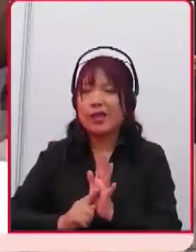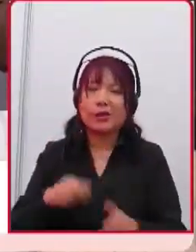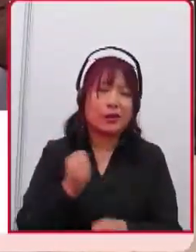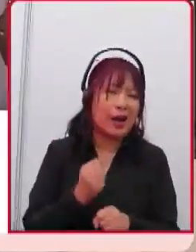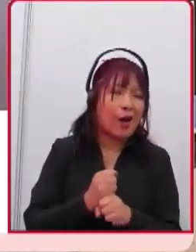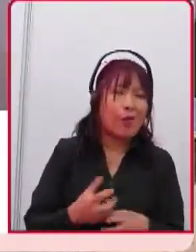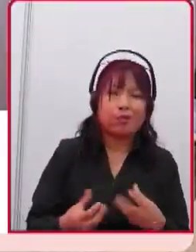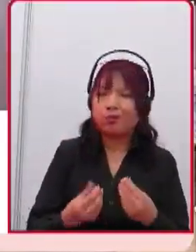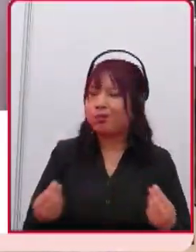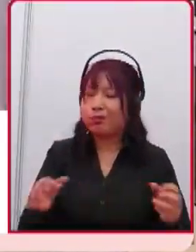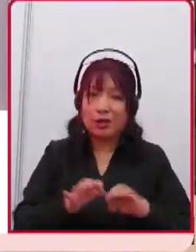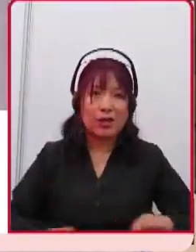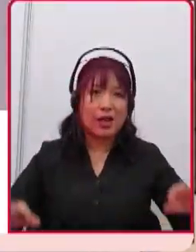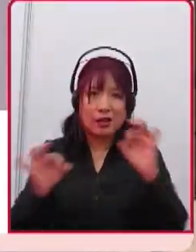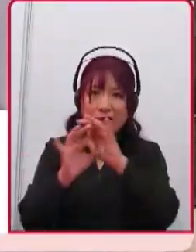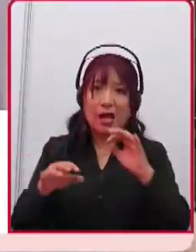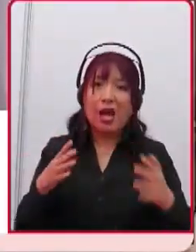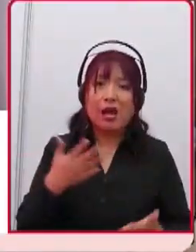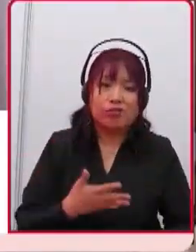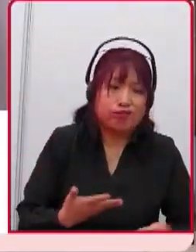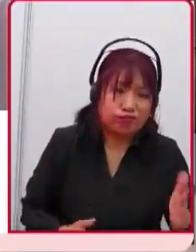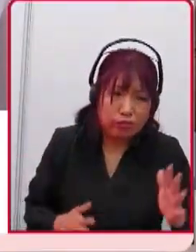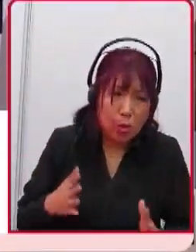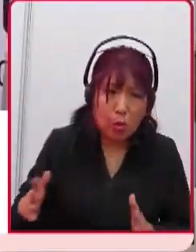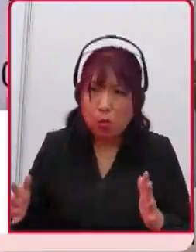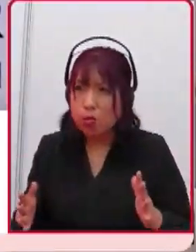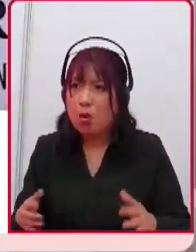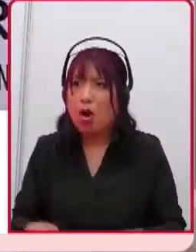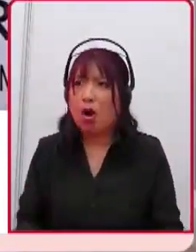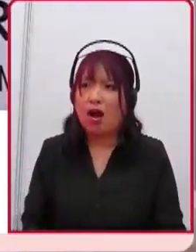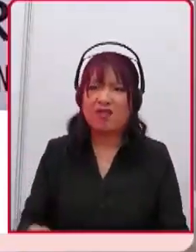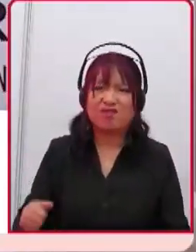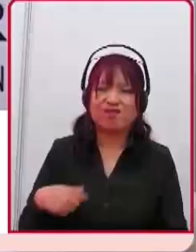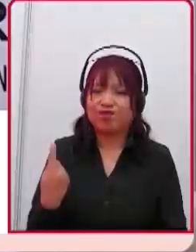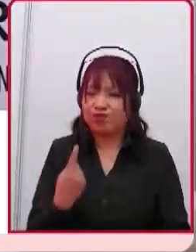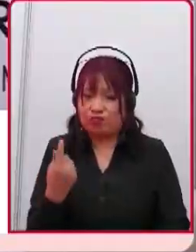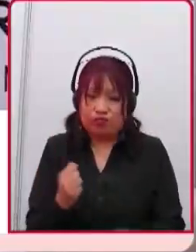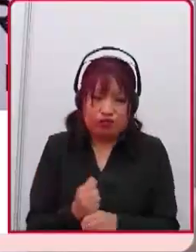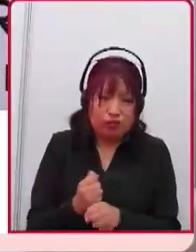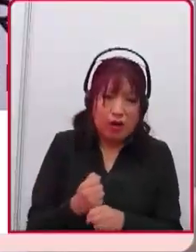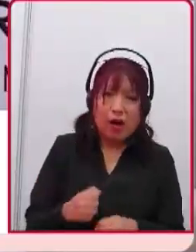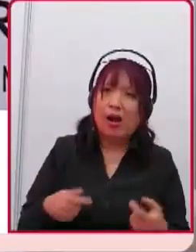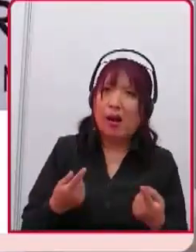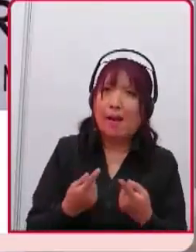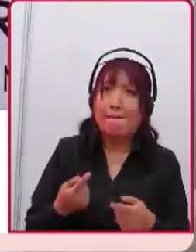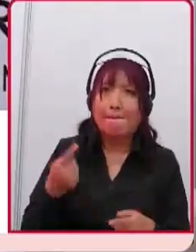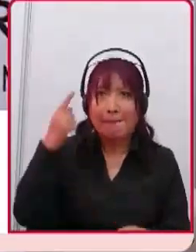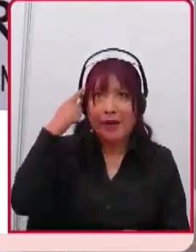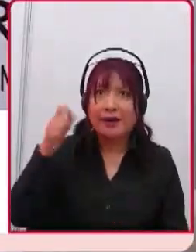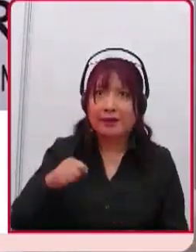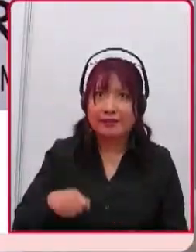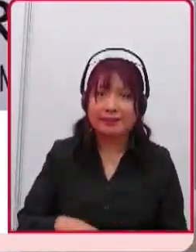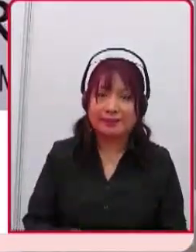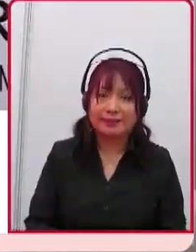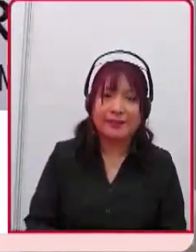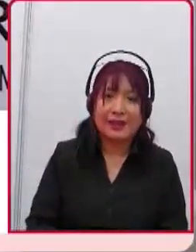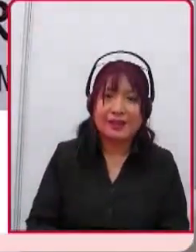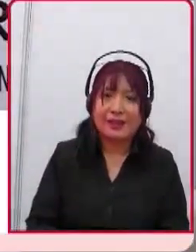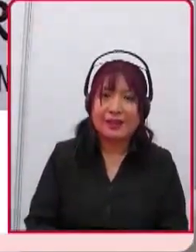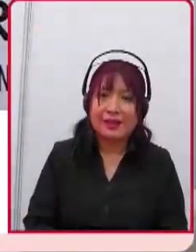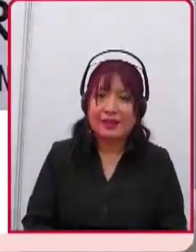robot autónomo para la exploración y muestreo geológico en minas subterráneas